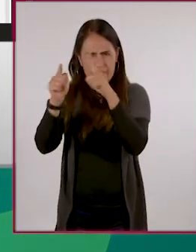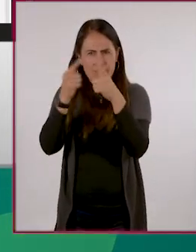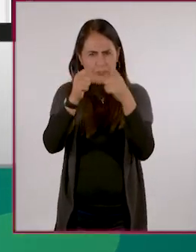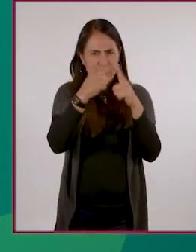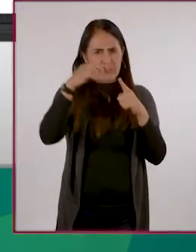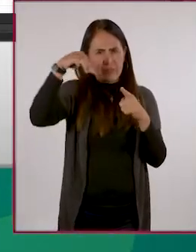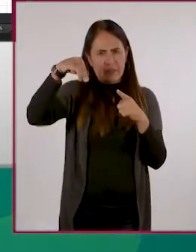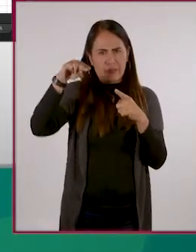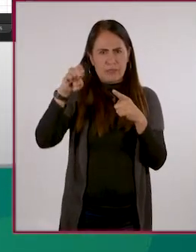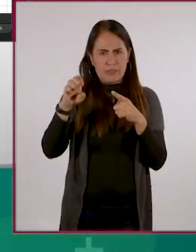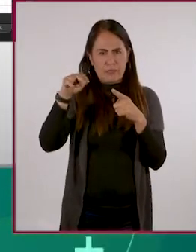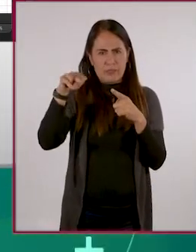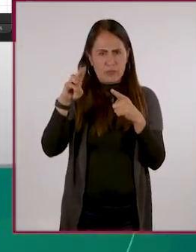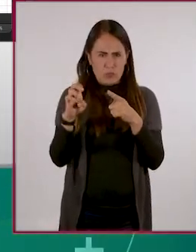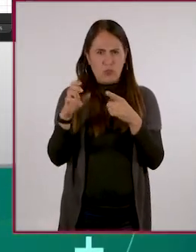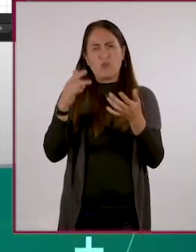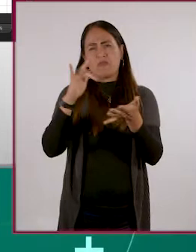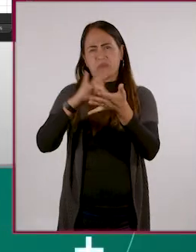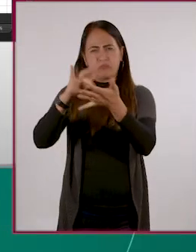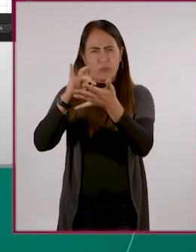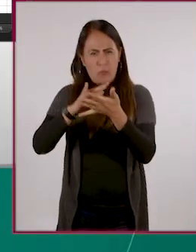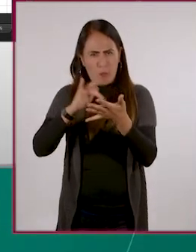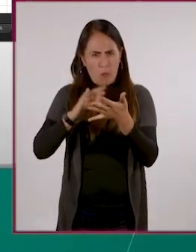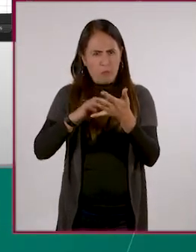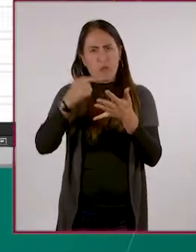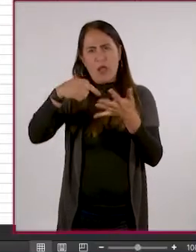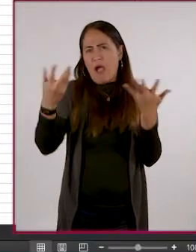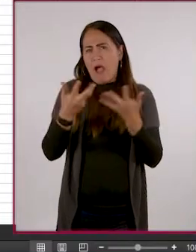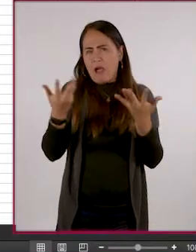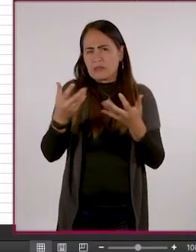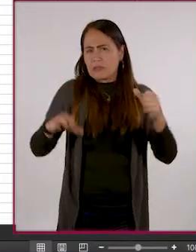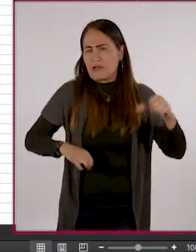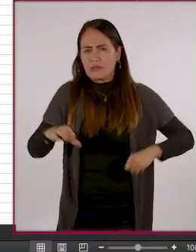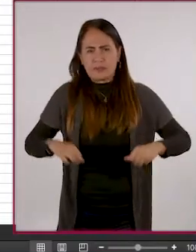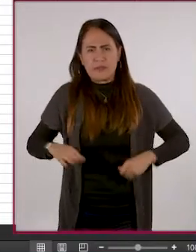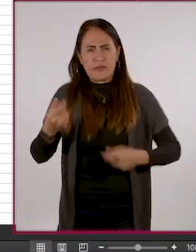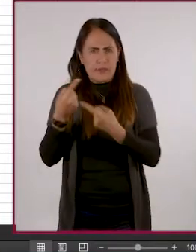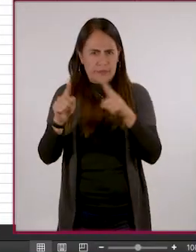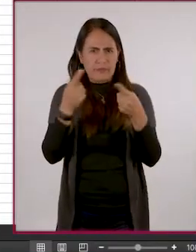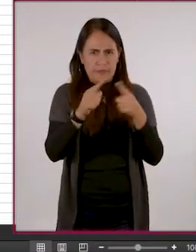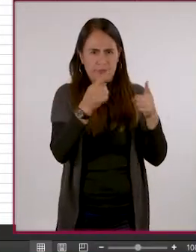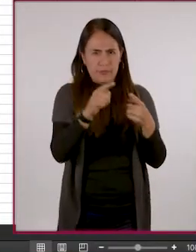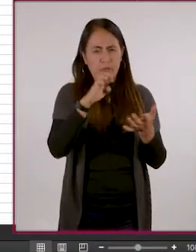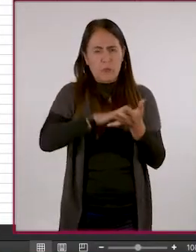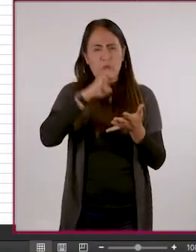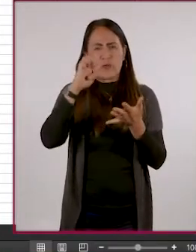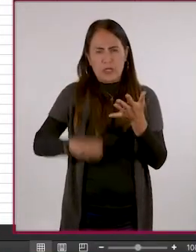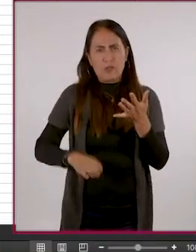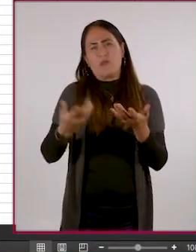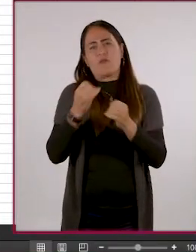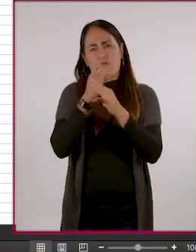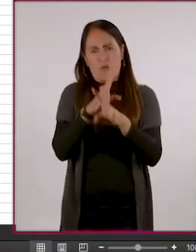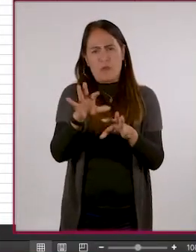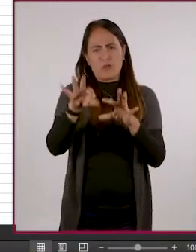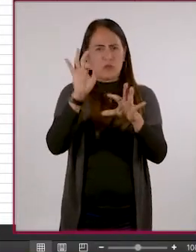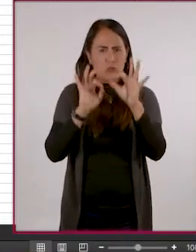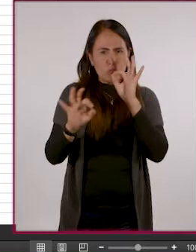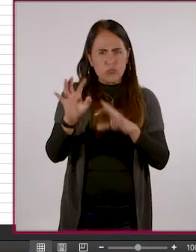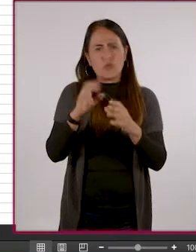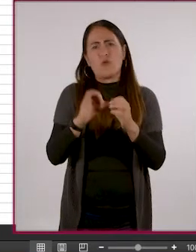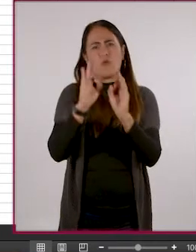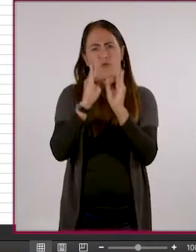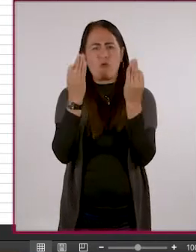un menú en donde encontramos varios comandos y botones para hacer distintas acciones. Por ejemplo, selecciones de